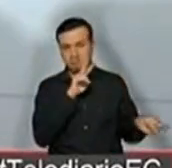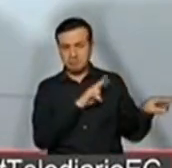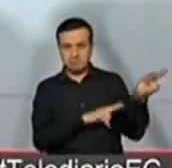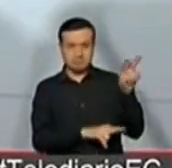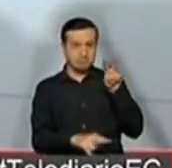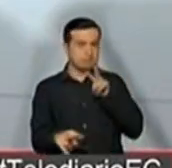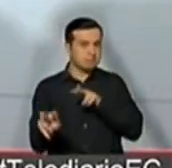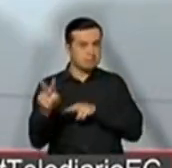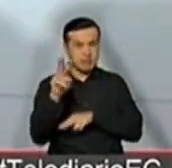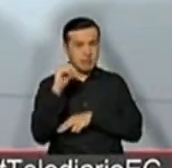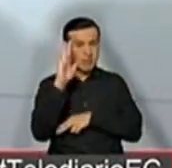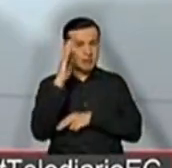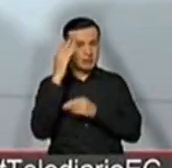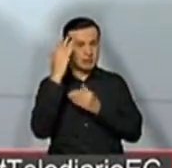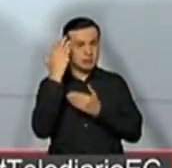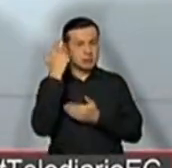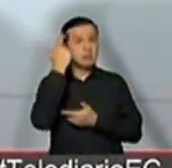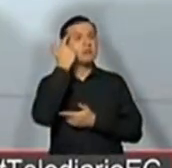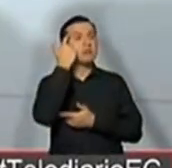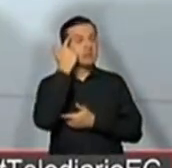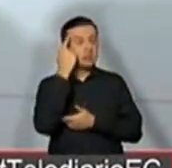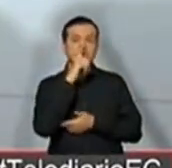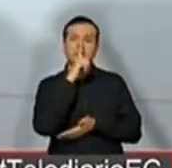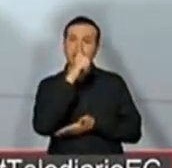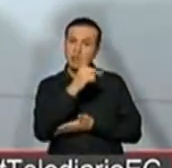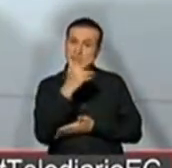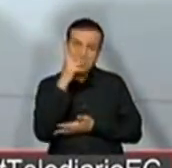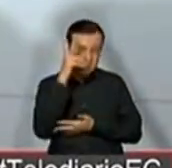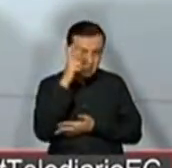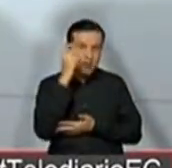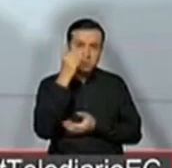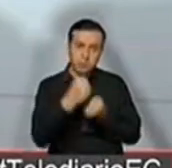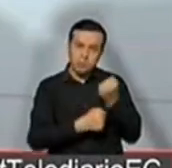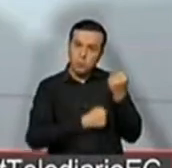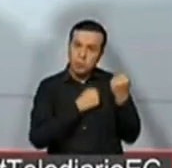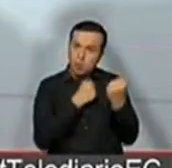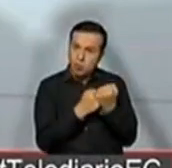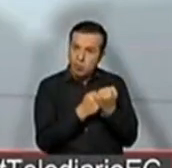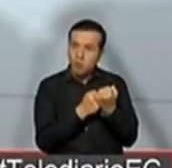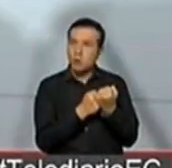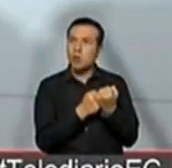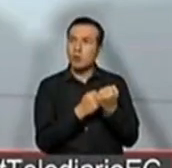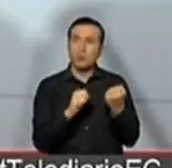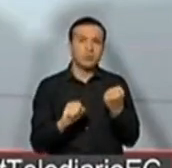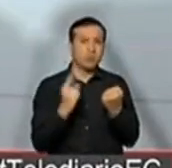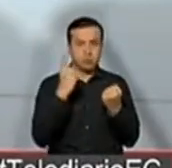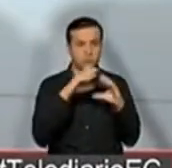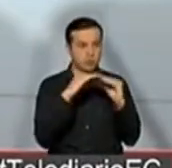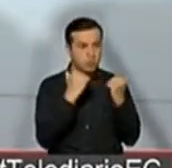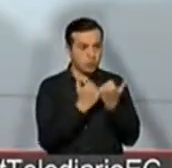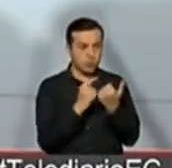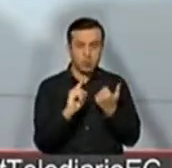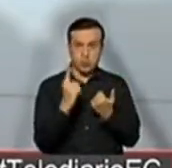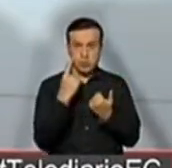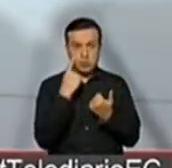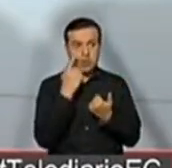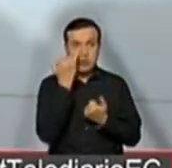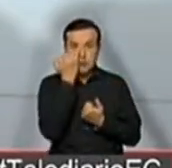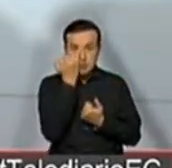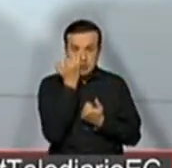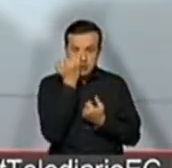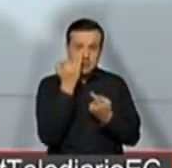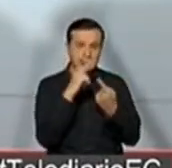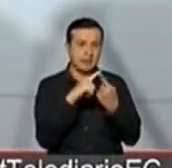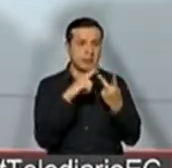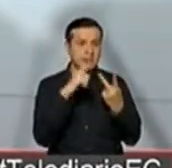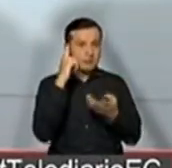un punto de vista más amplio, yo creo que puede haber contribuciones, pero no solo que esta comisión no solo puede estar indígenas,